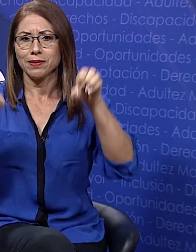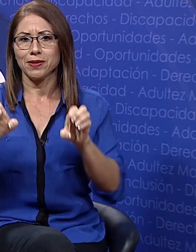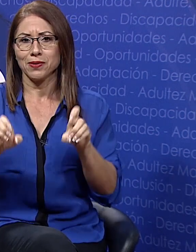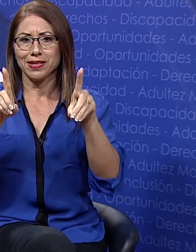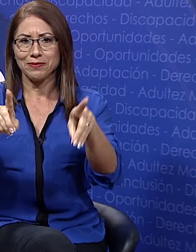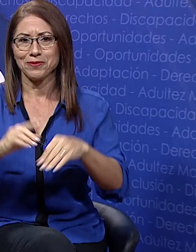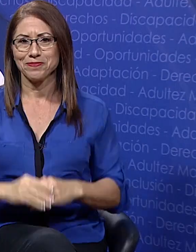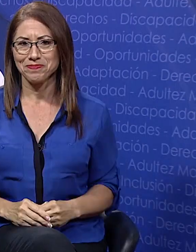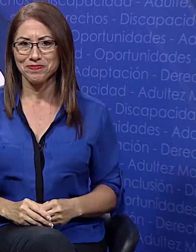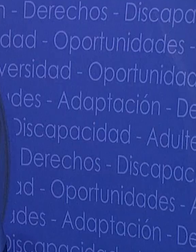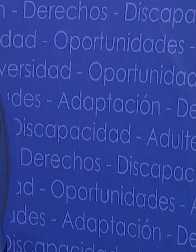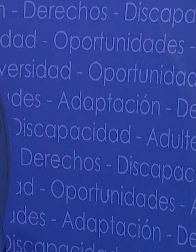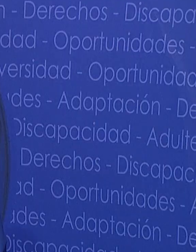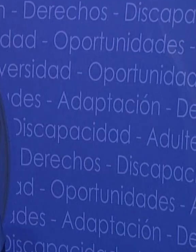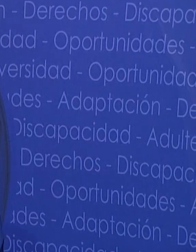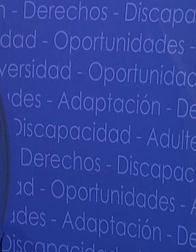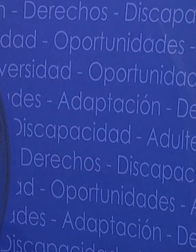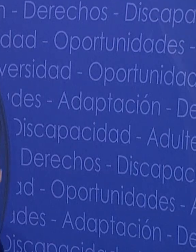todo el sistema educativo.